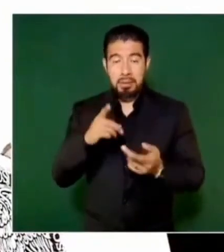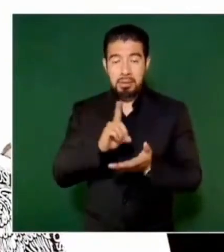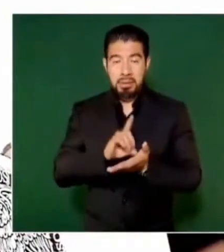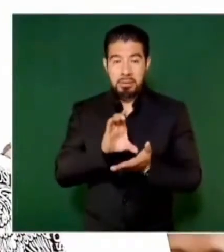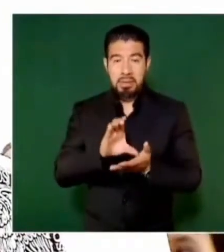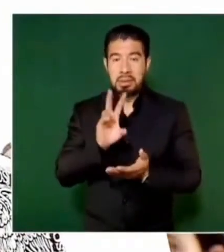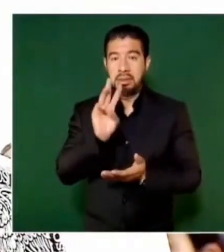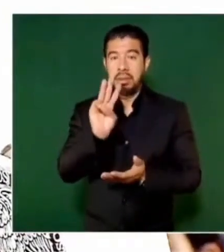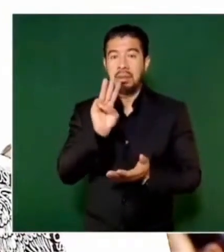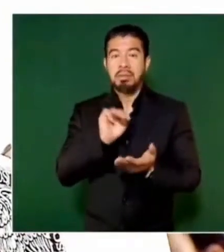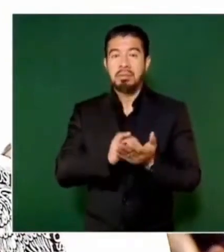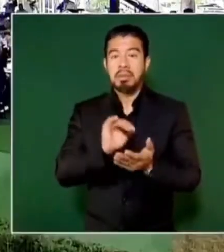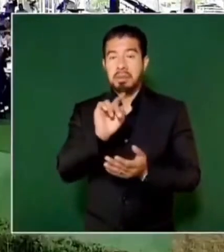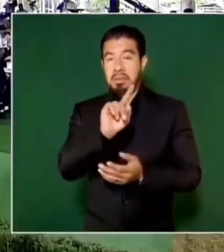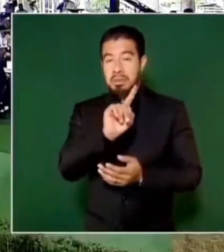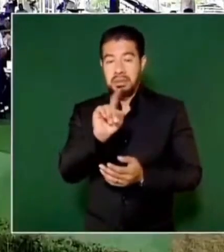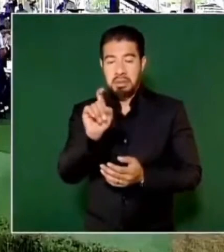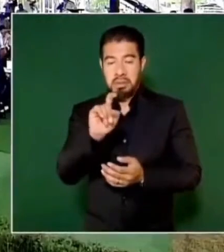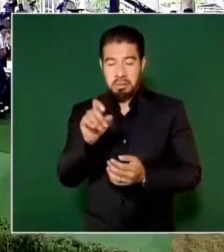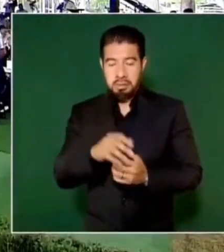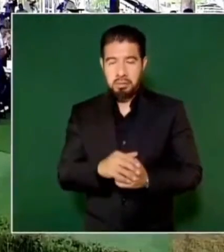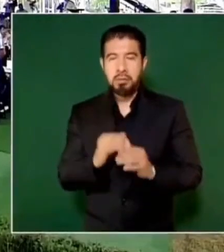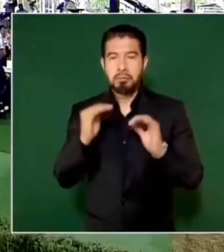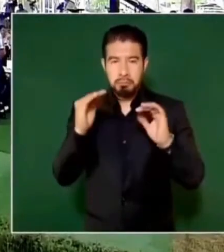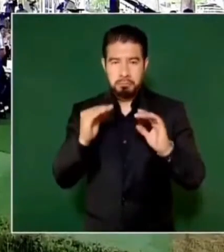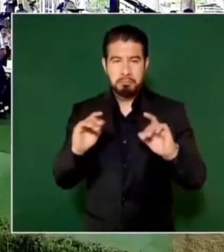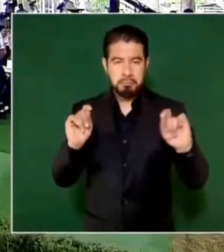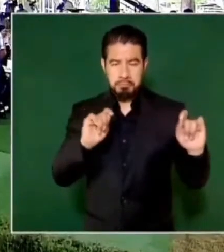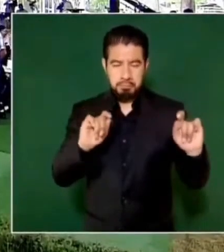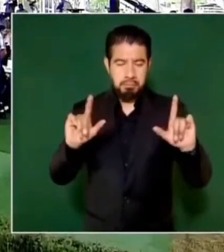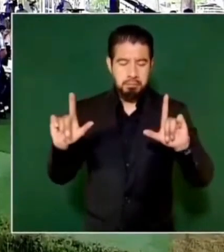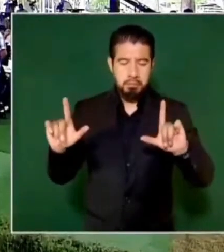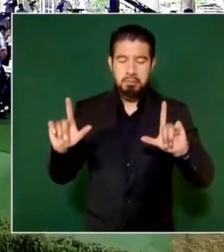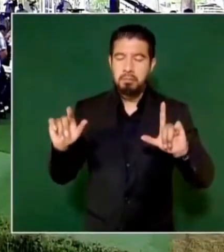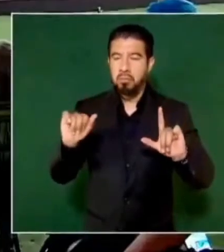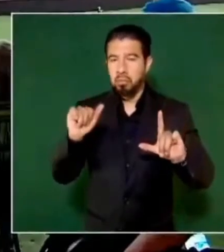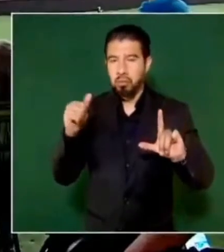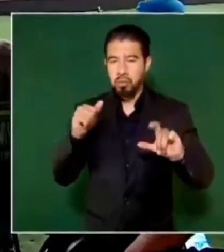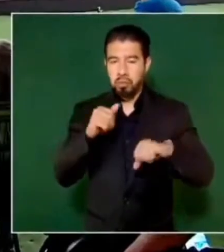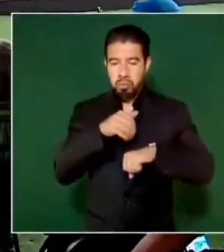inversión pública, a ver si está la siguiente gráfica,